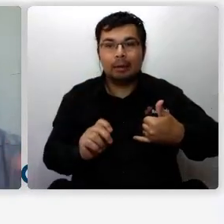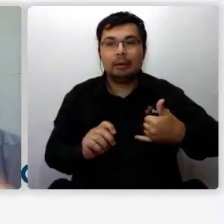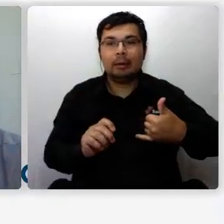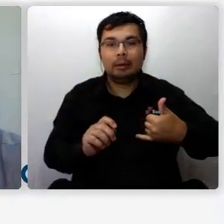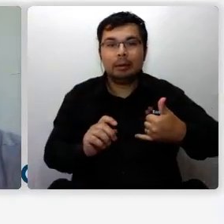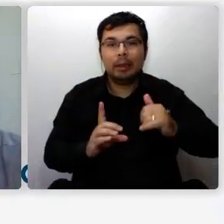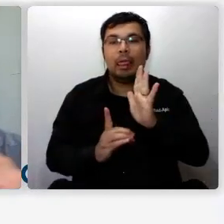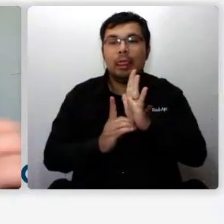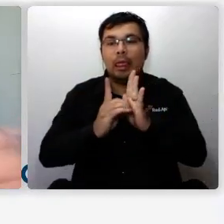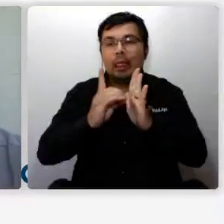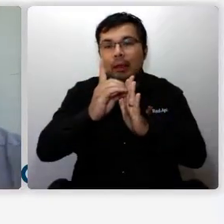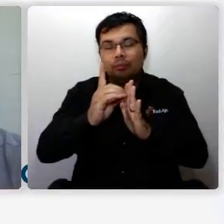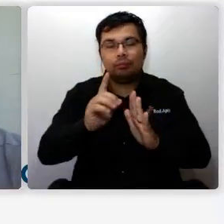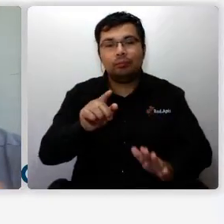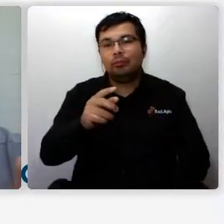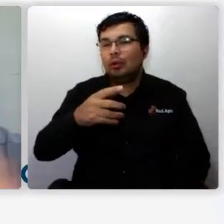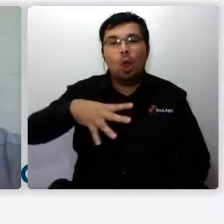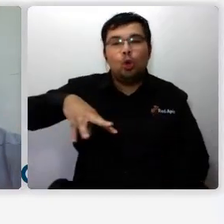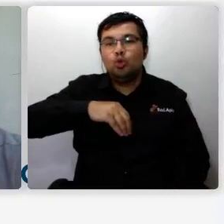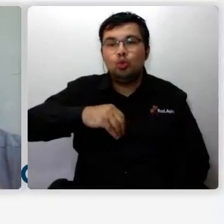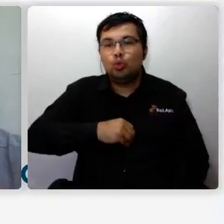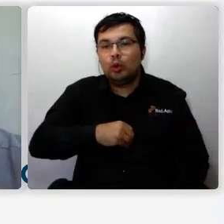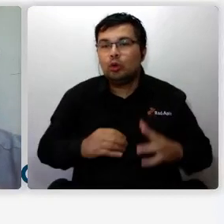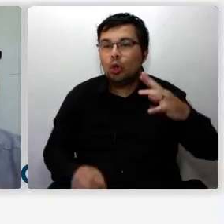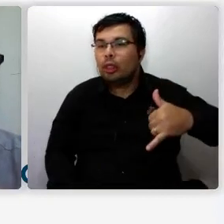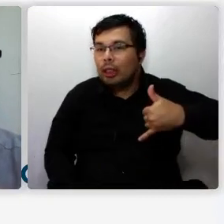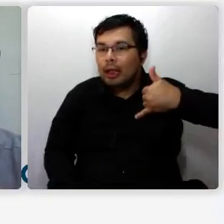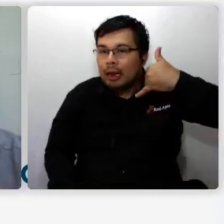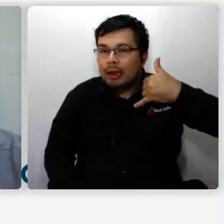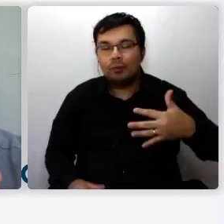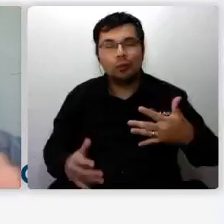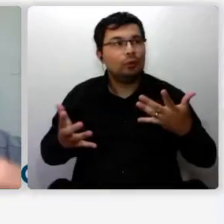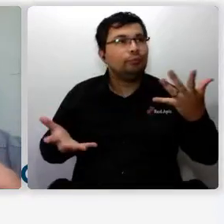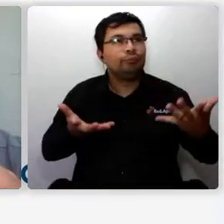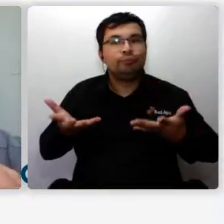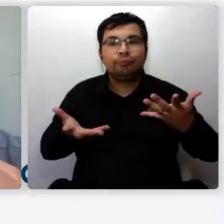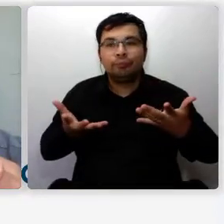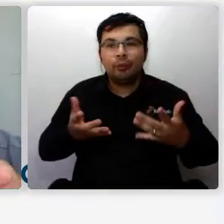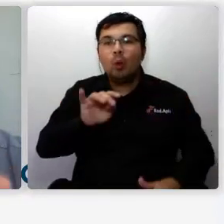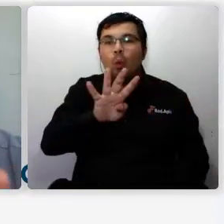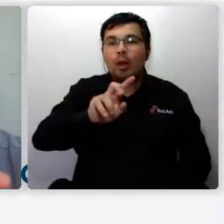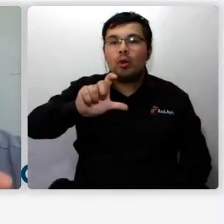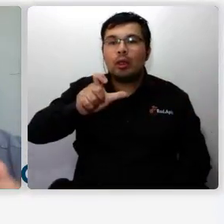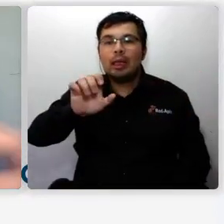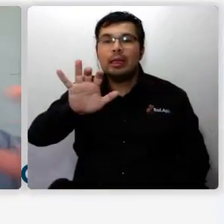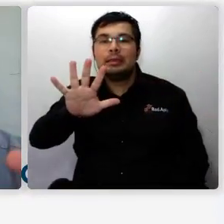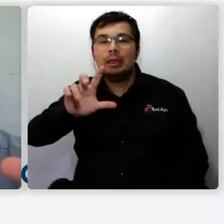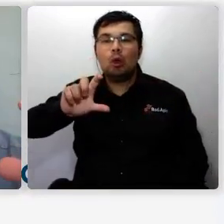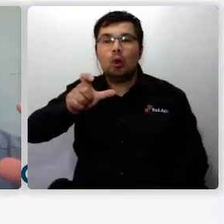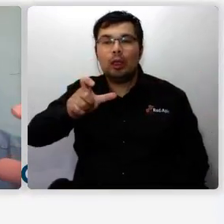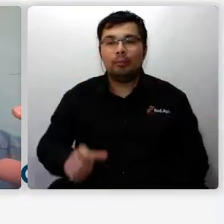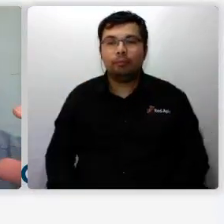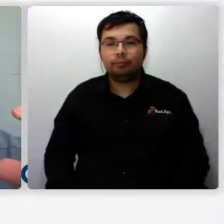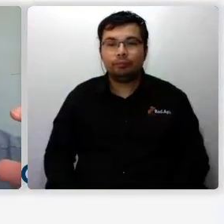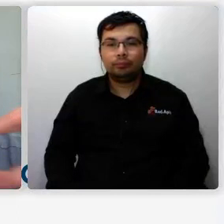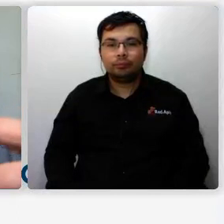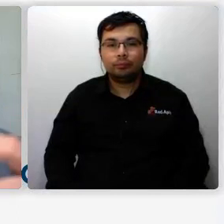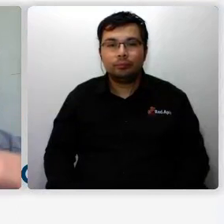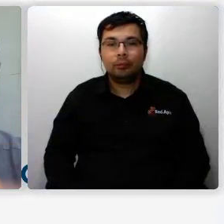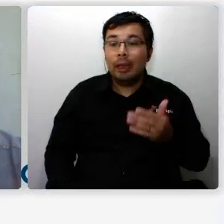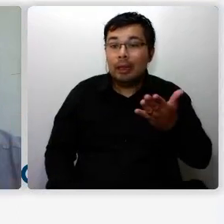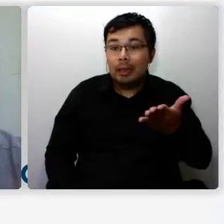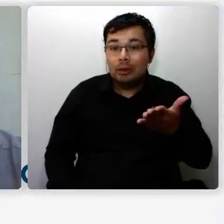que aparecen 3G, un 4G, los más modernos ya están en 5G, y eso hace que ese plan de datos solamente esté entregando